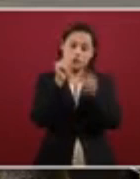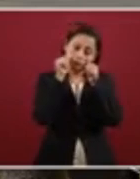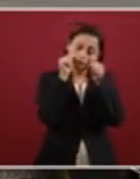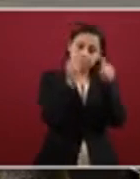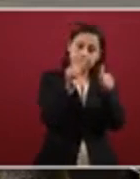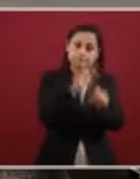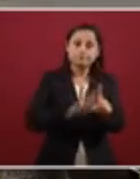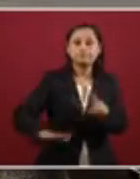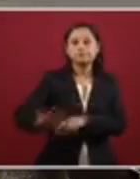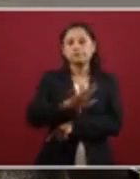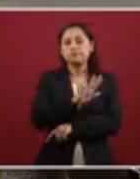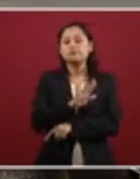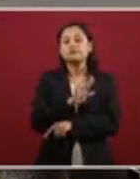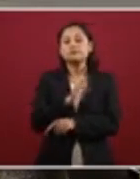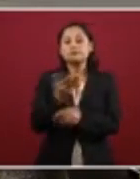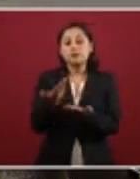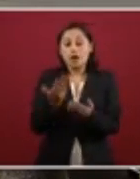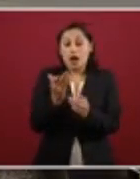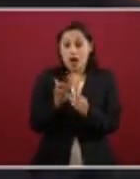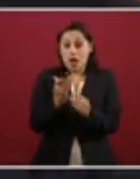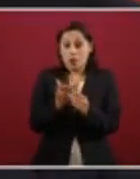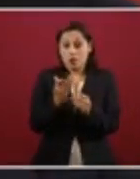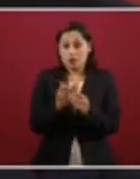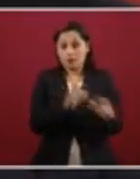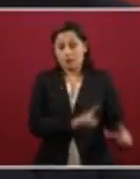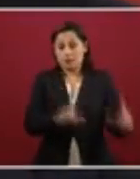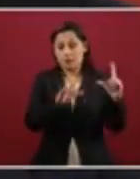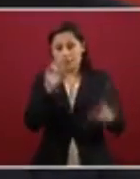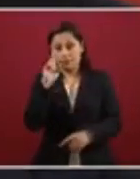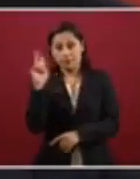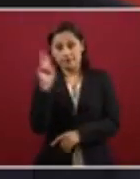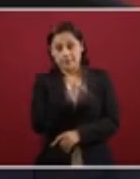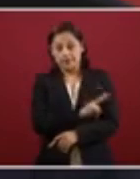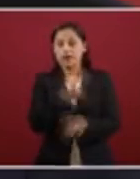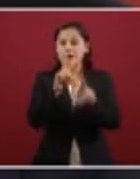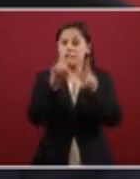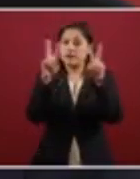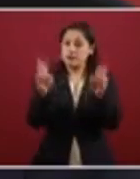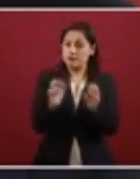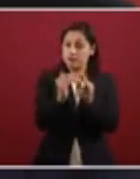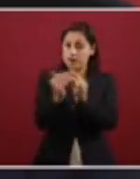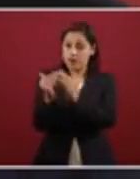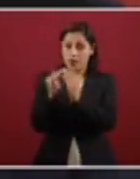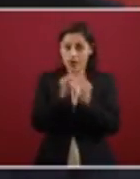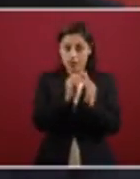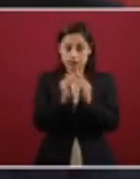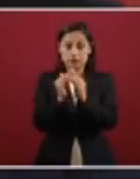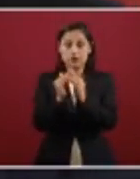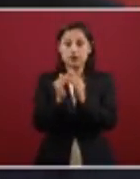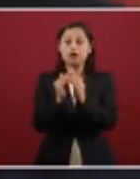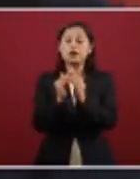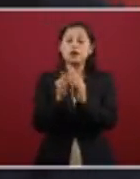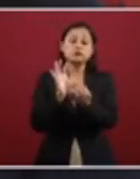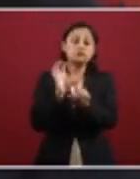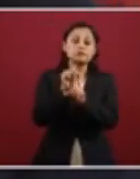Respecto a los avances que tenemos, como ustedes vieron, en el caso de la vivienda, si llegamos más, el